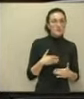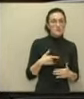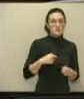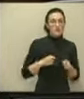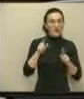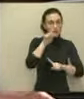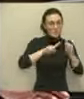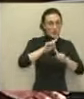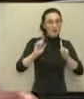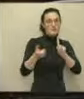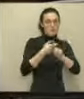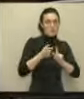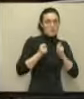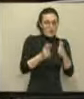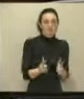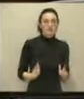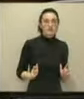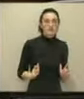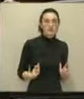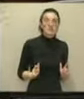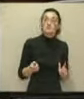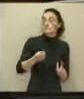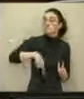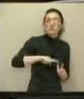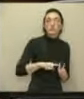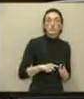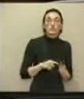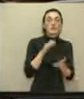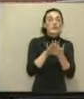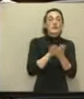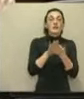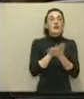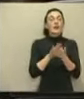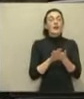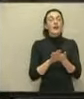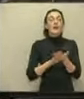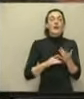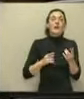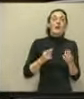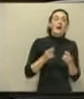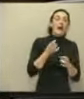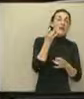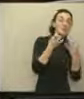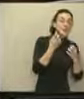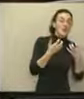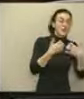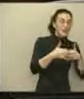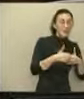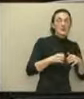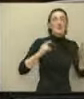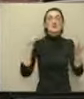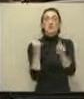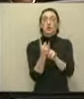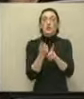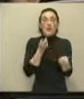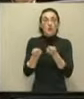solución a este problema. En todo caso, nosotros no vamos a hacer el discurso de la contraposición de actividad económica versus control